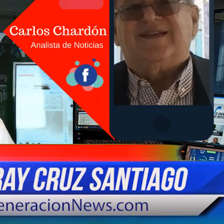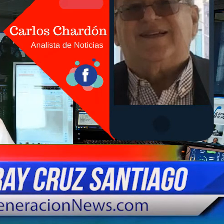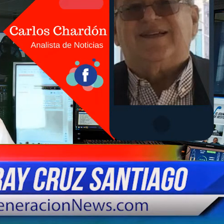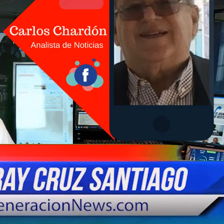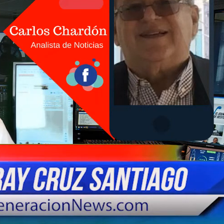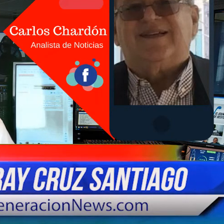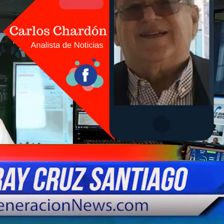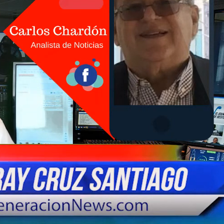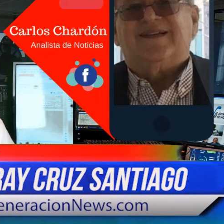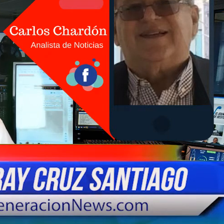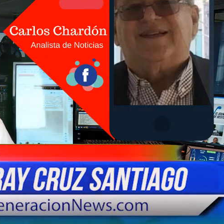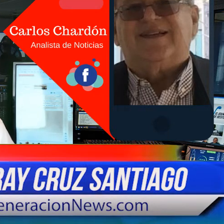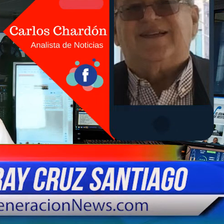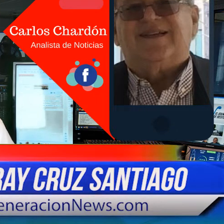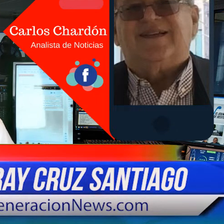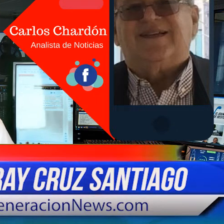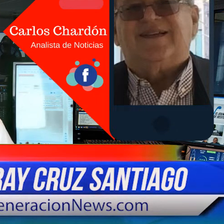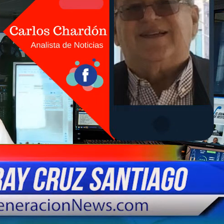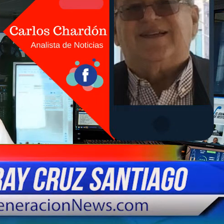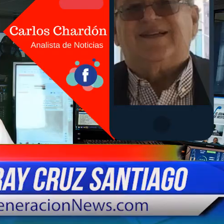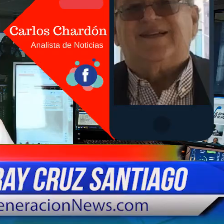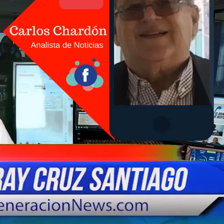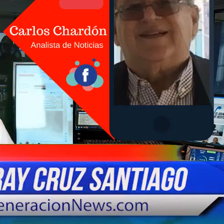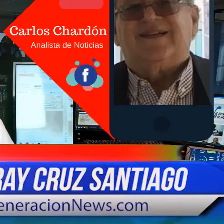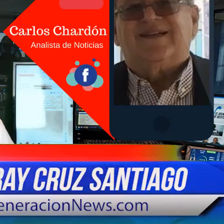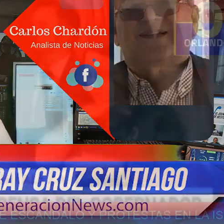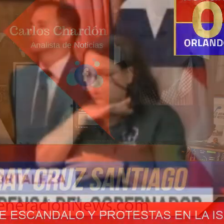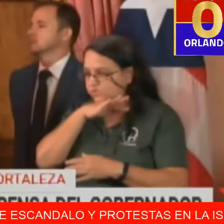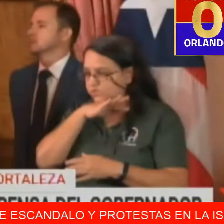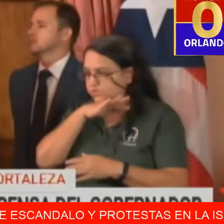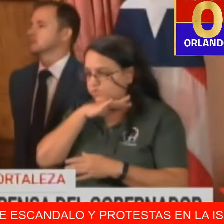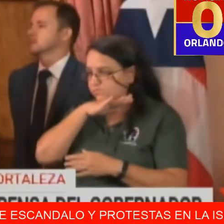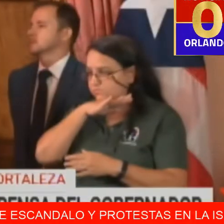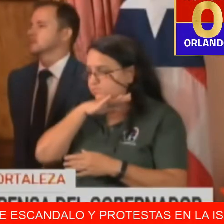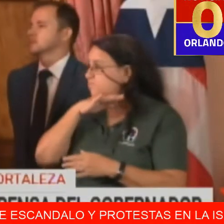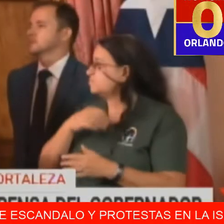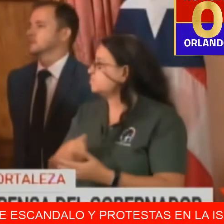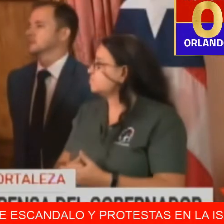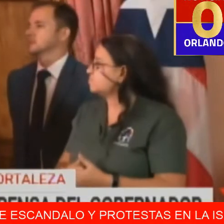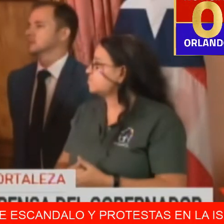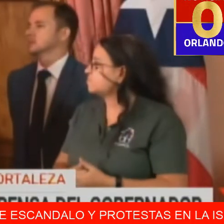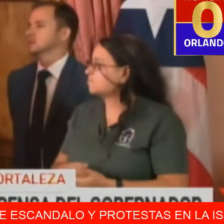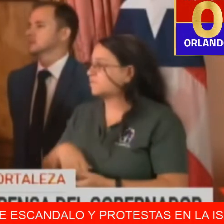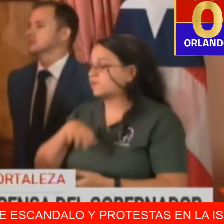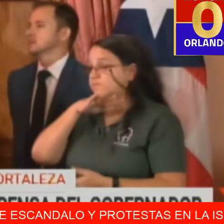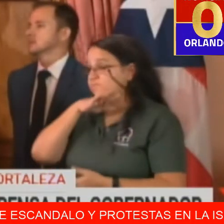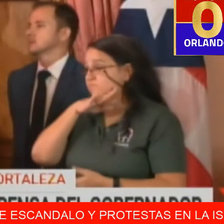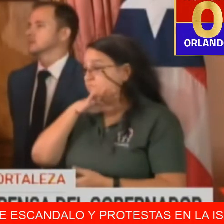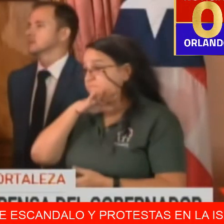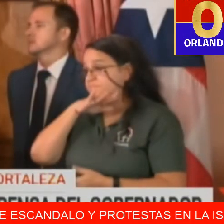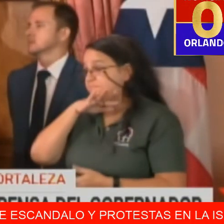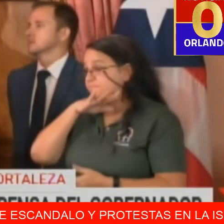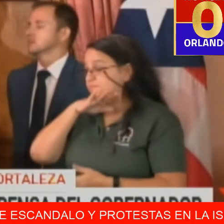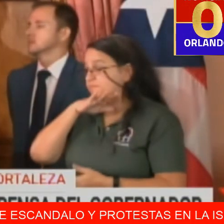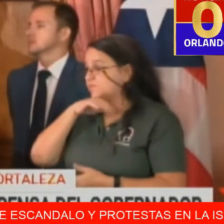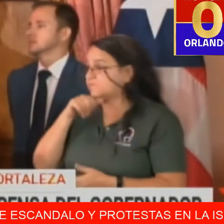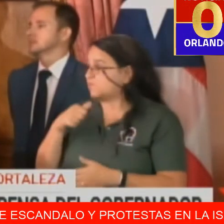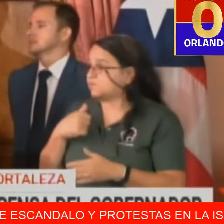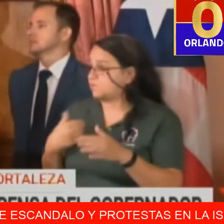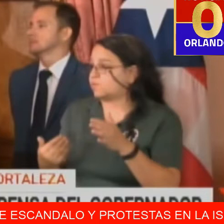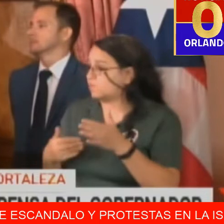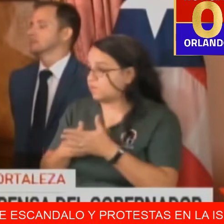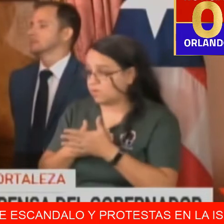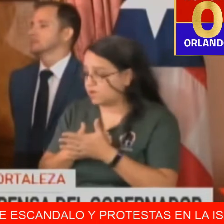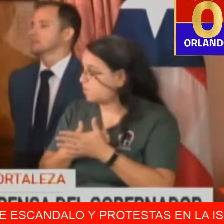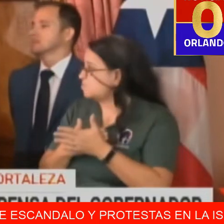En la subasta supones de que tiene que ser un sistema basado en servidores. Exacto. Y